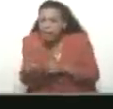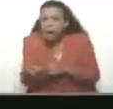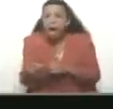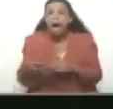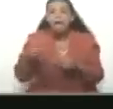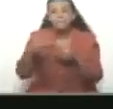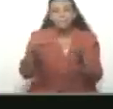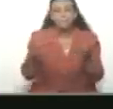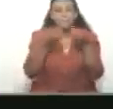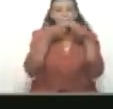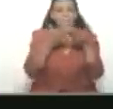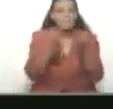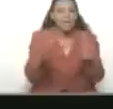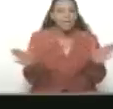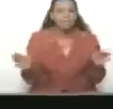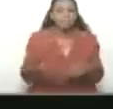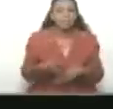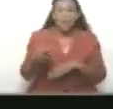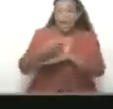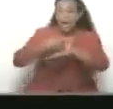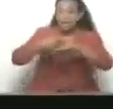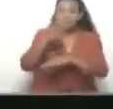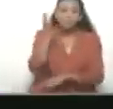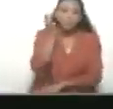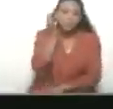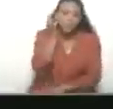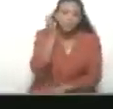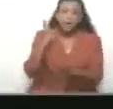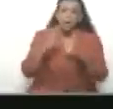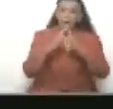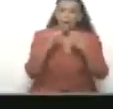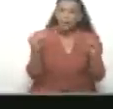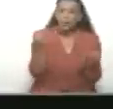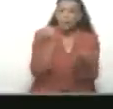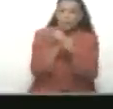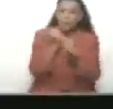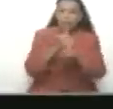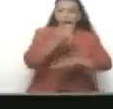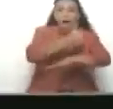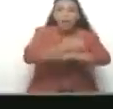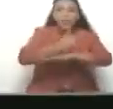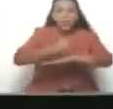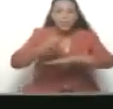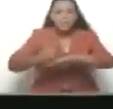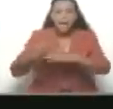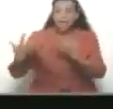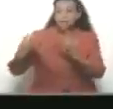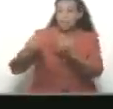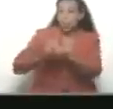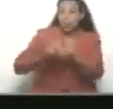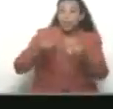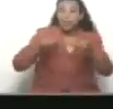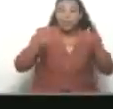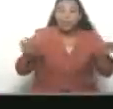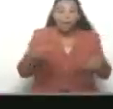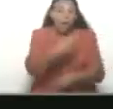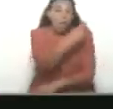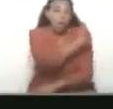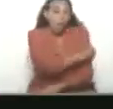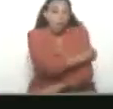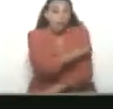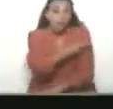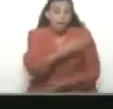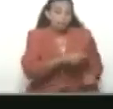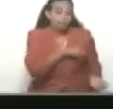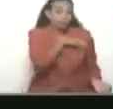diosdado a la señora gobernadora y a todo el equipo que estaba con usted inaugurando el hospital José